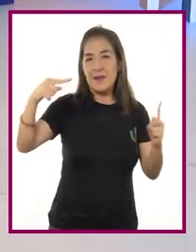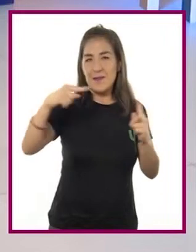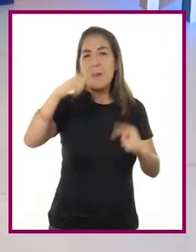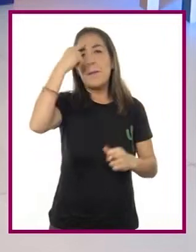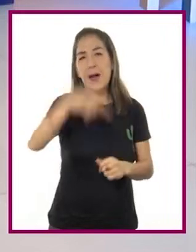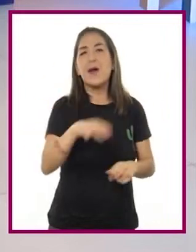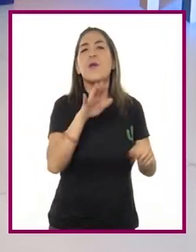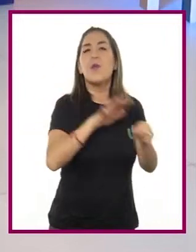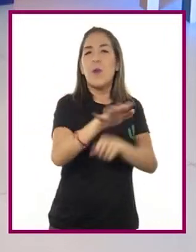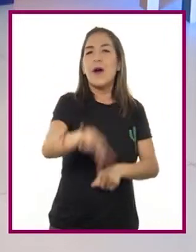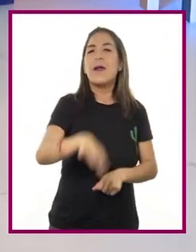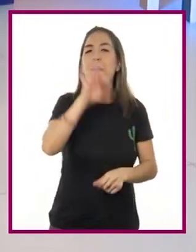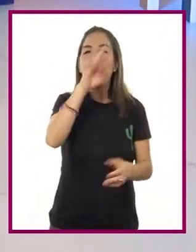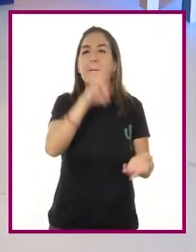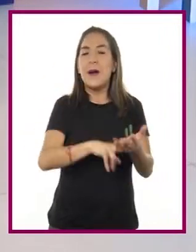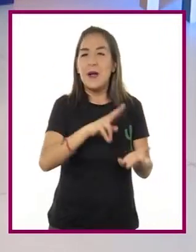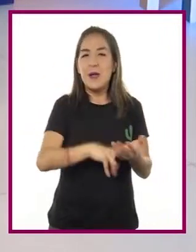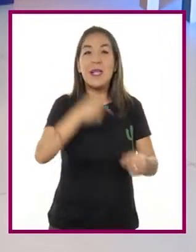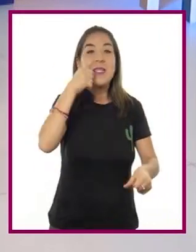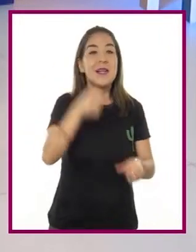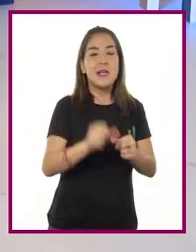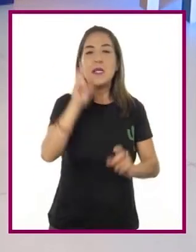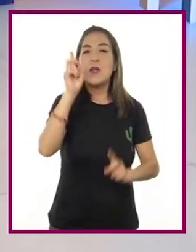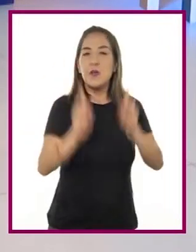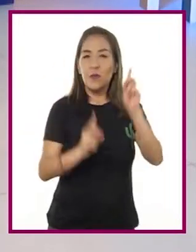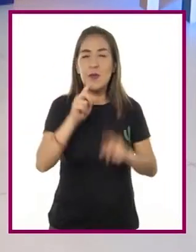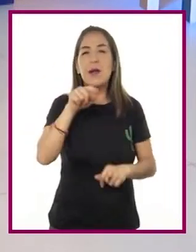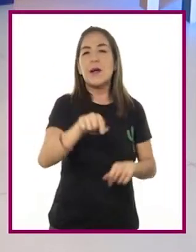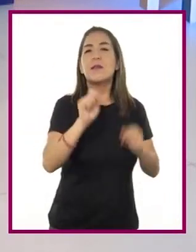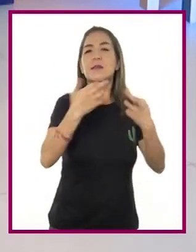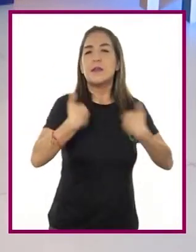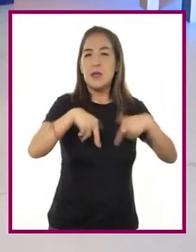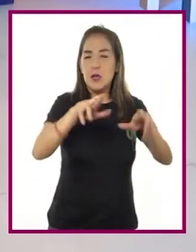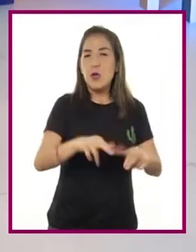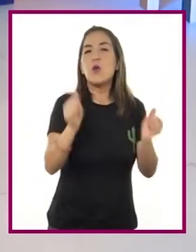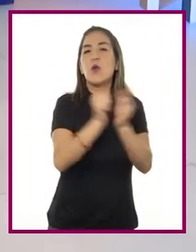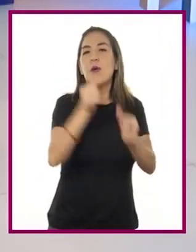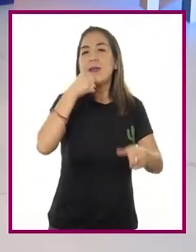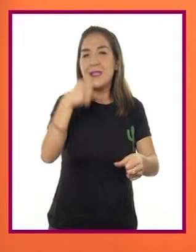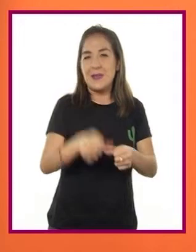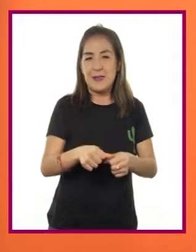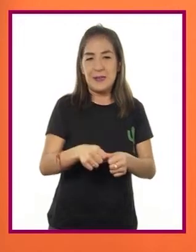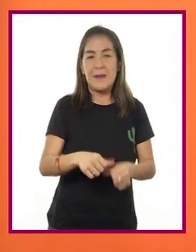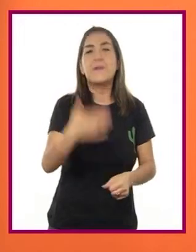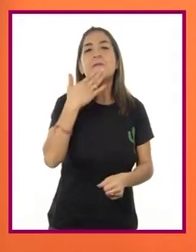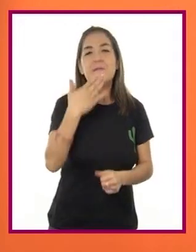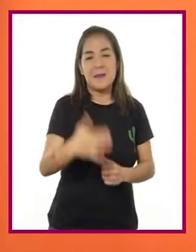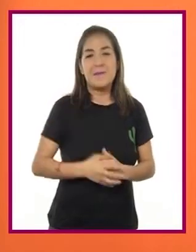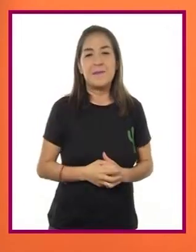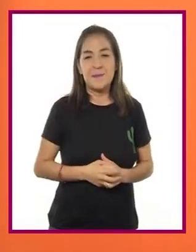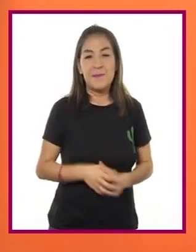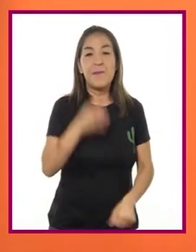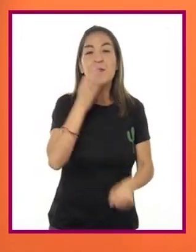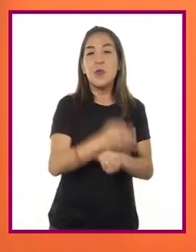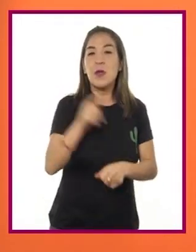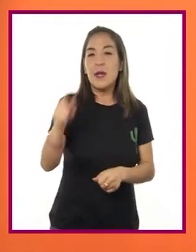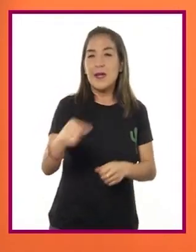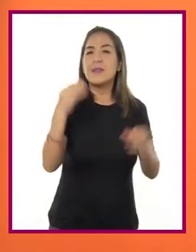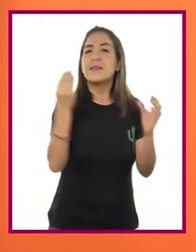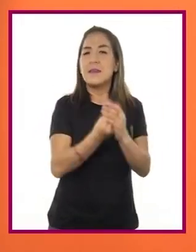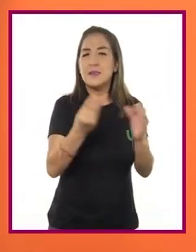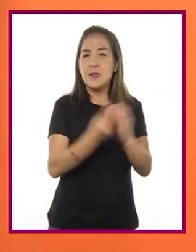para encontrar el valor de una incógnita que era representada con alguna literal. Excelente, Leslie. Durante esta